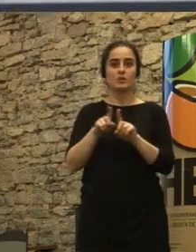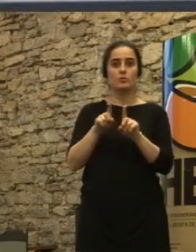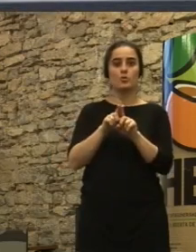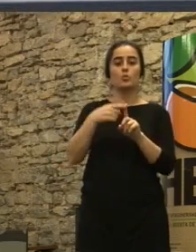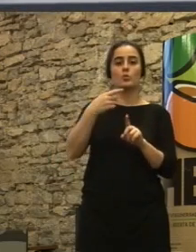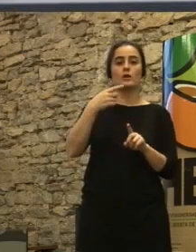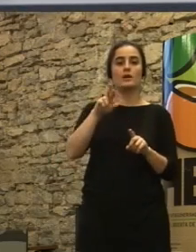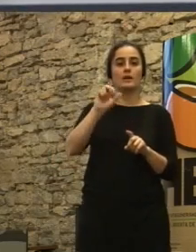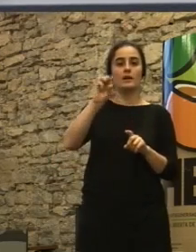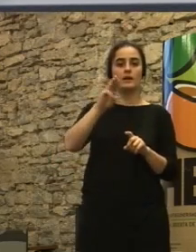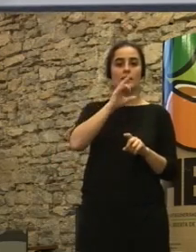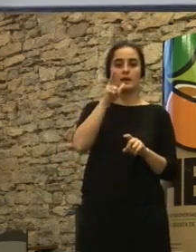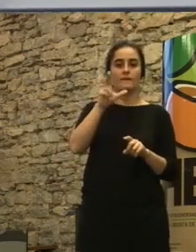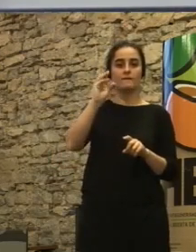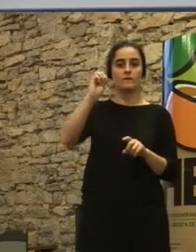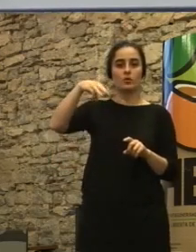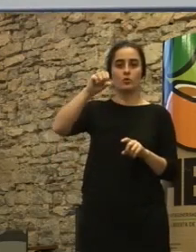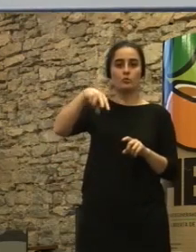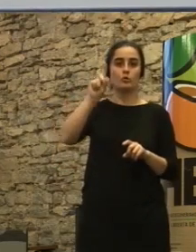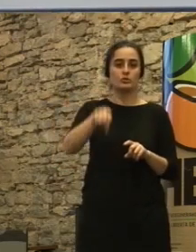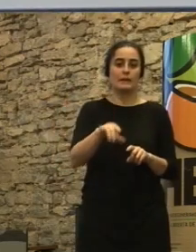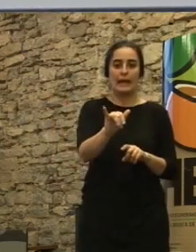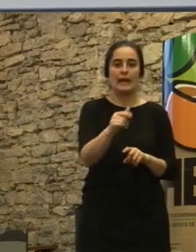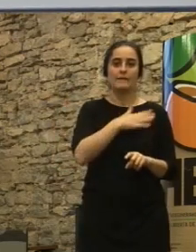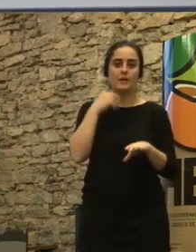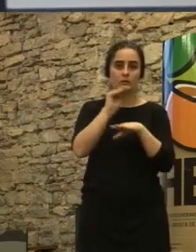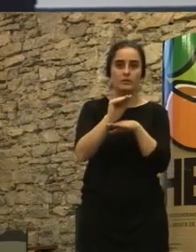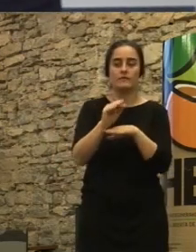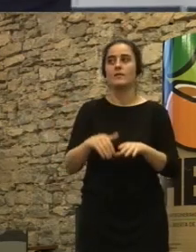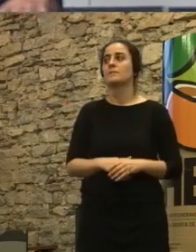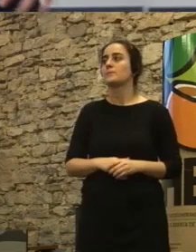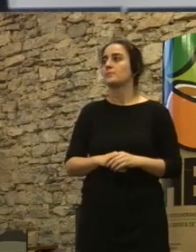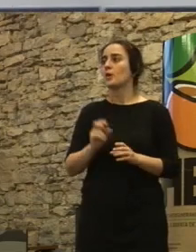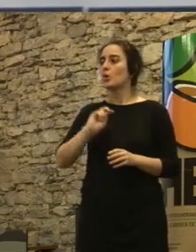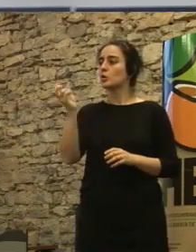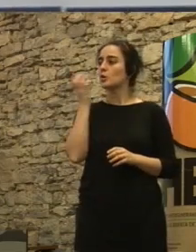exista. Otros. A ver, ¿qué estaba ahí?